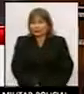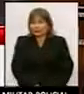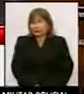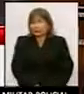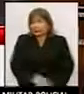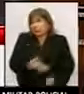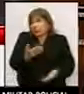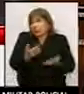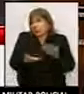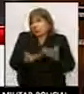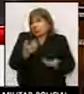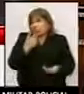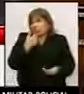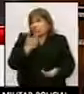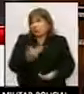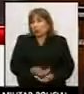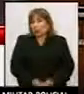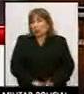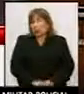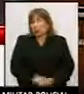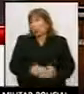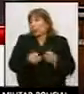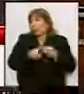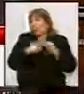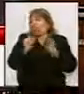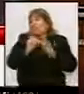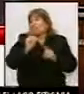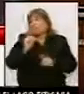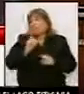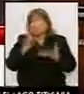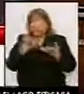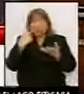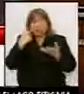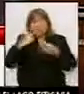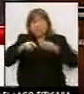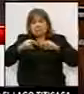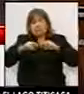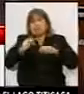Y cualquiera dirá, mal pensadamente, dirá, no quiere que lo investiguen